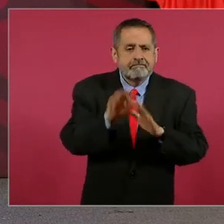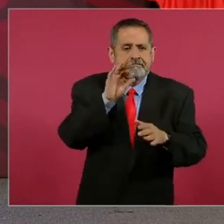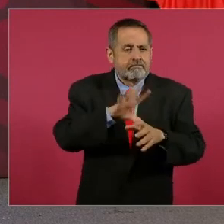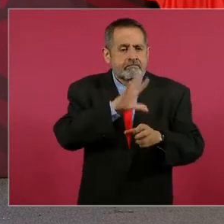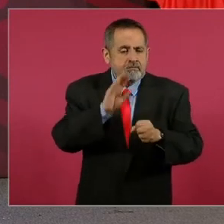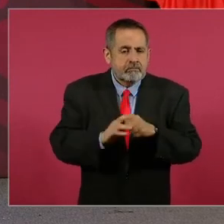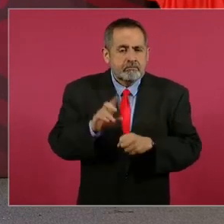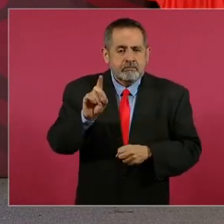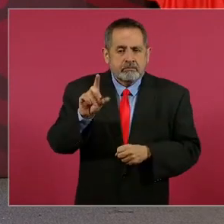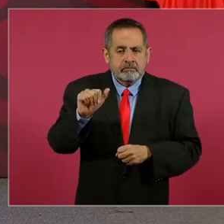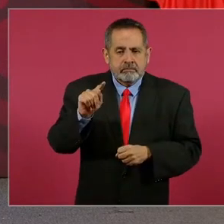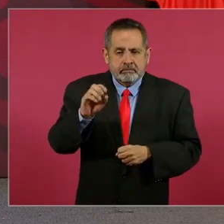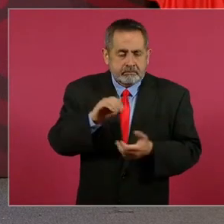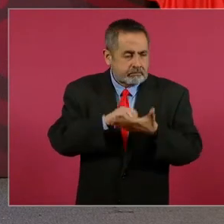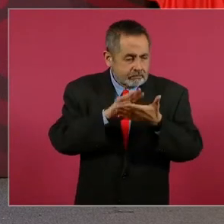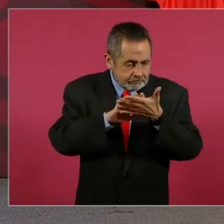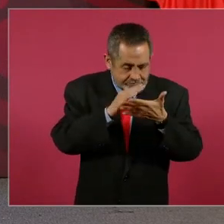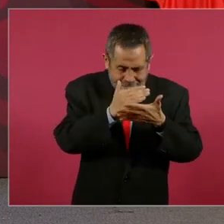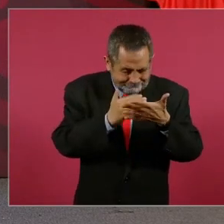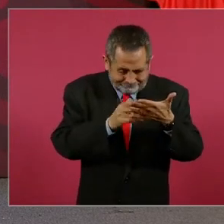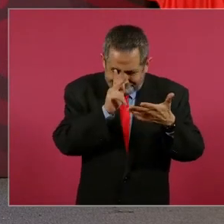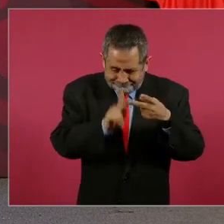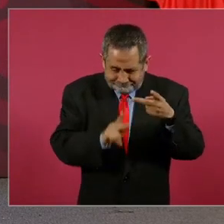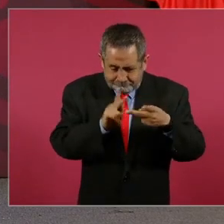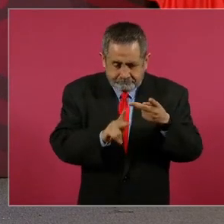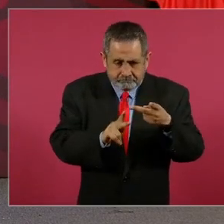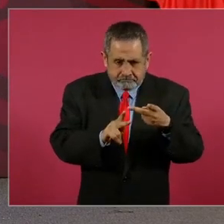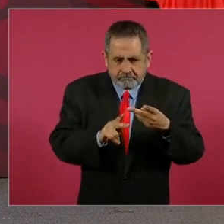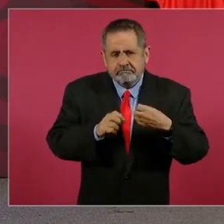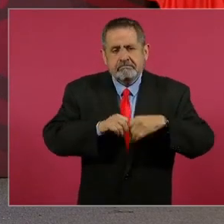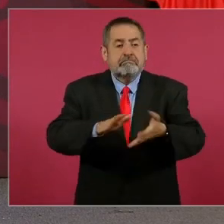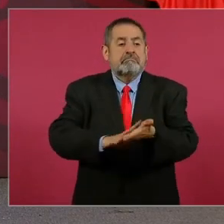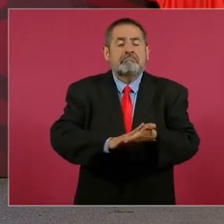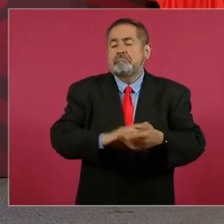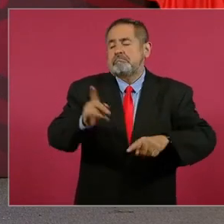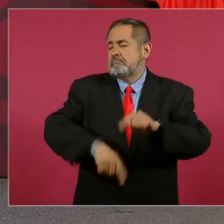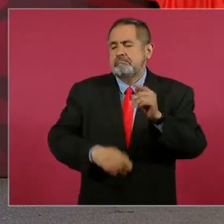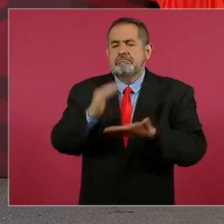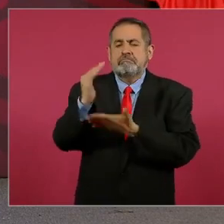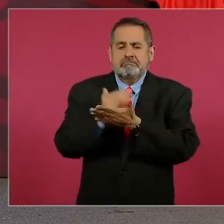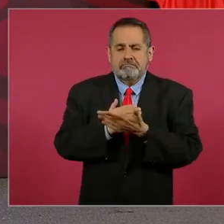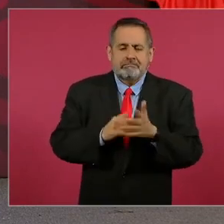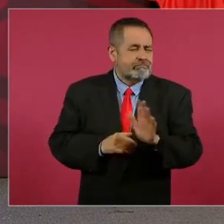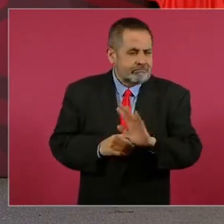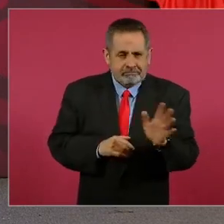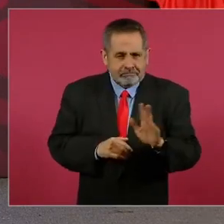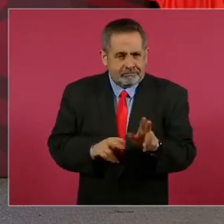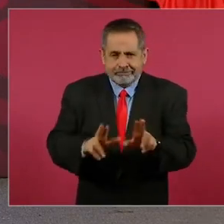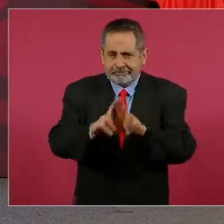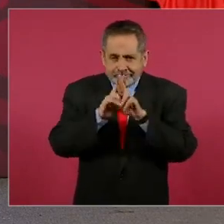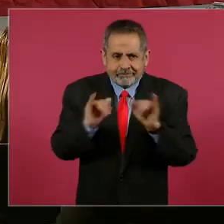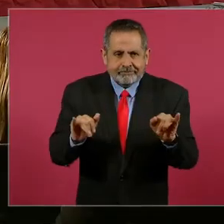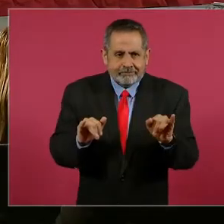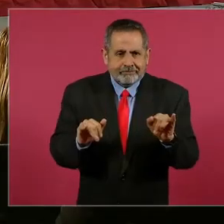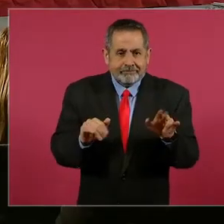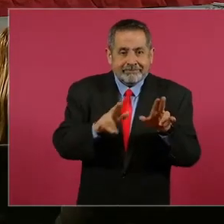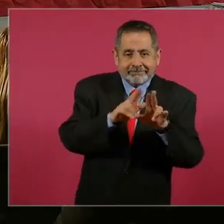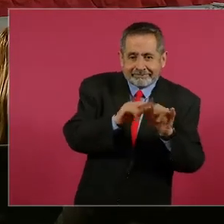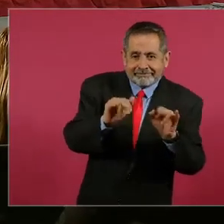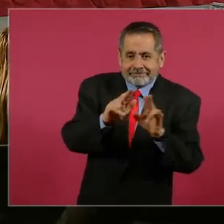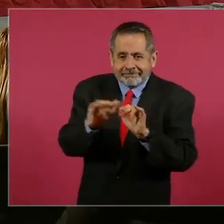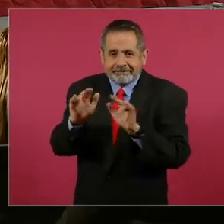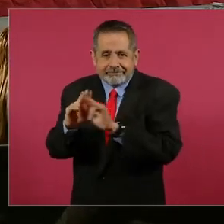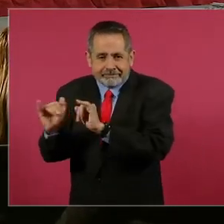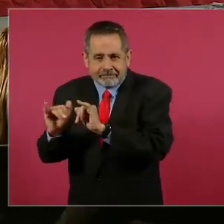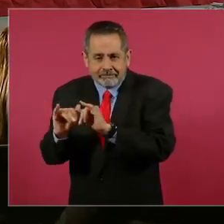los datos, pero eso no significa que ya los estemos borrando. No se está borrando ni a ellos,